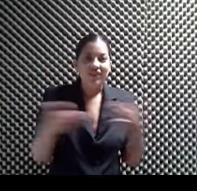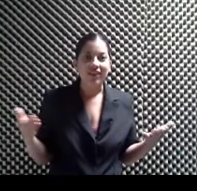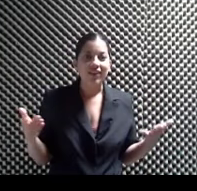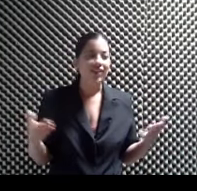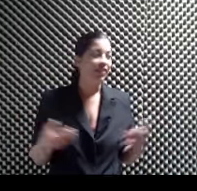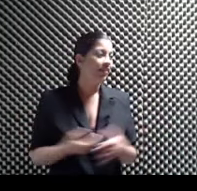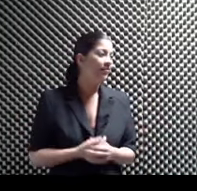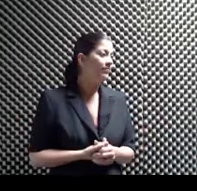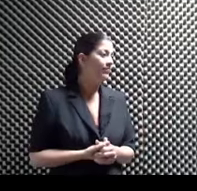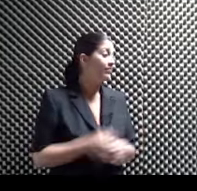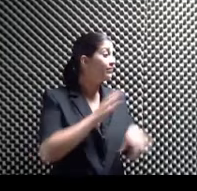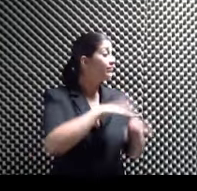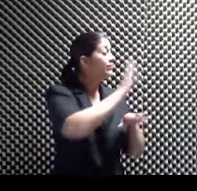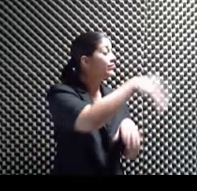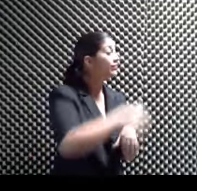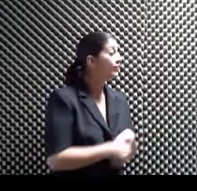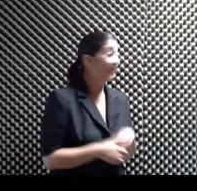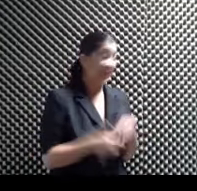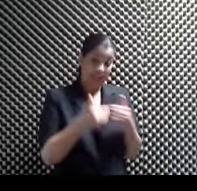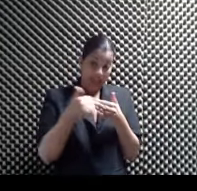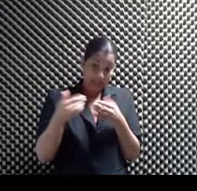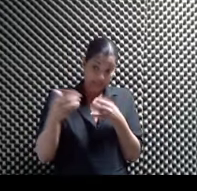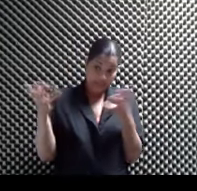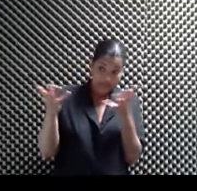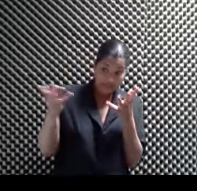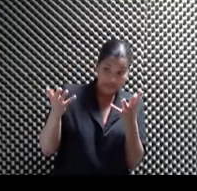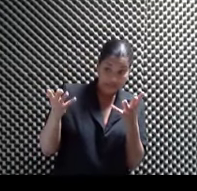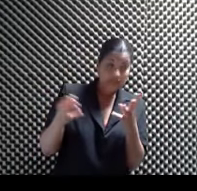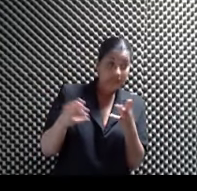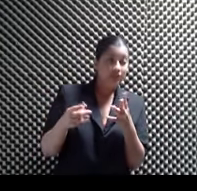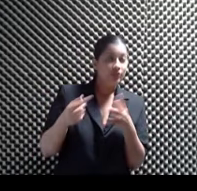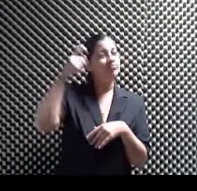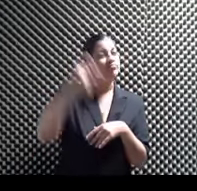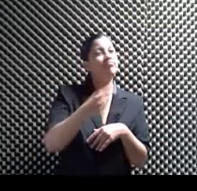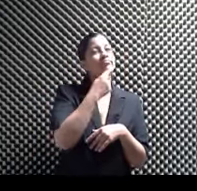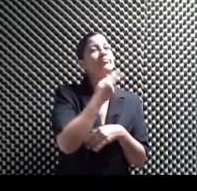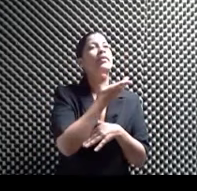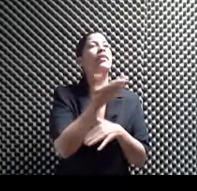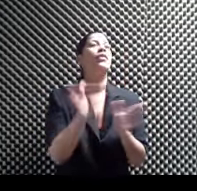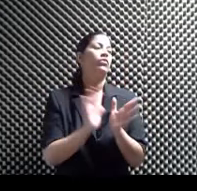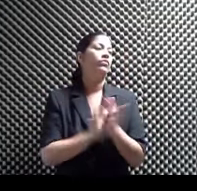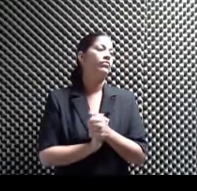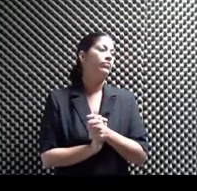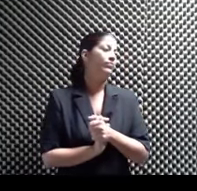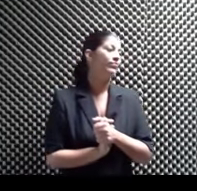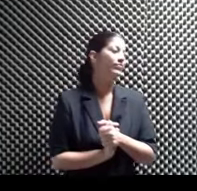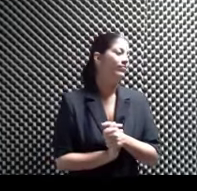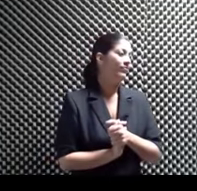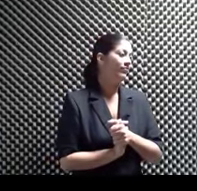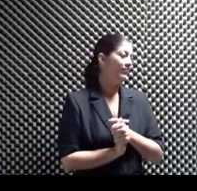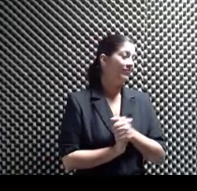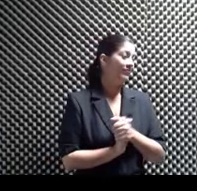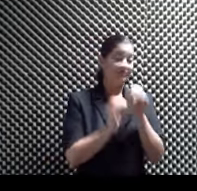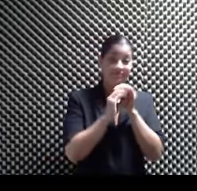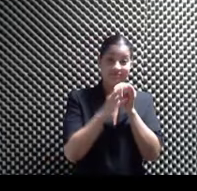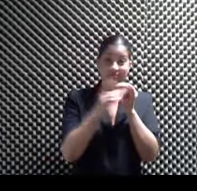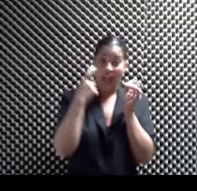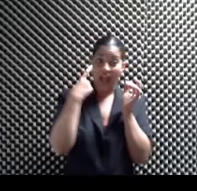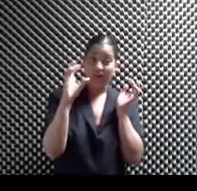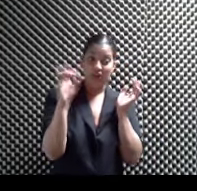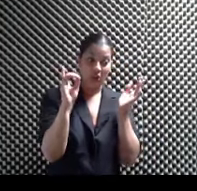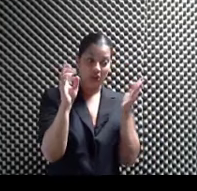Mira Antes que hablemos Javier Tengo que decir algo Que en Sí Tengo que decir algo Déjame ver si encuentro bien Lo que